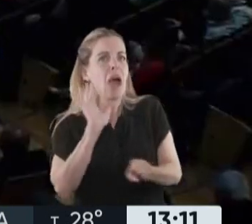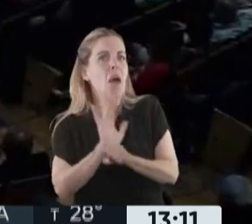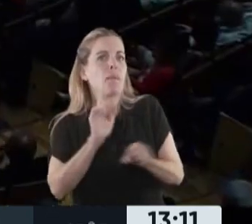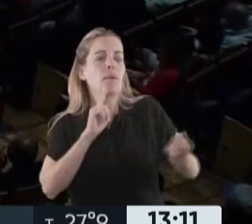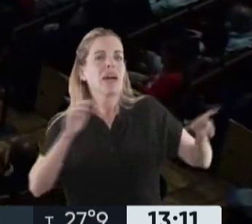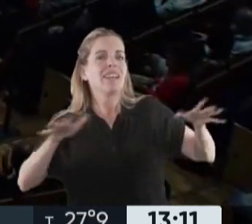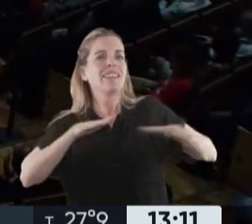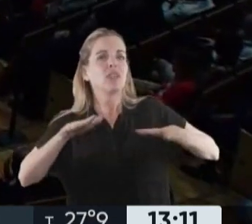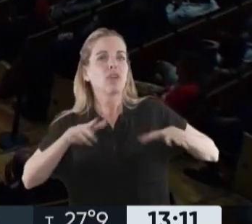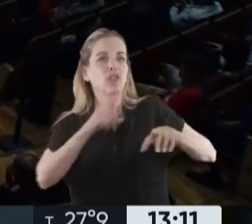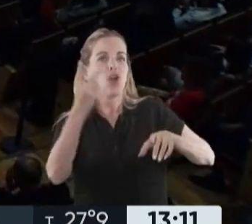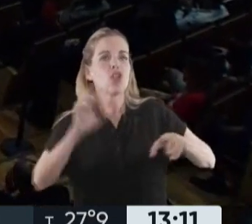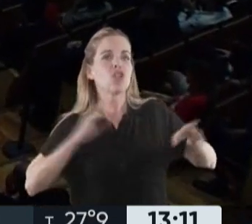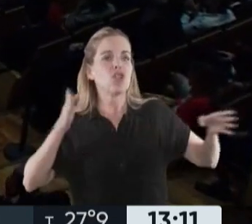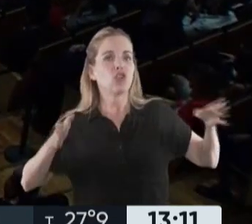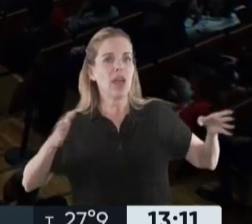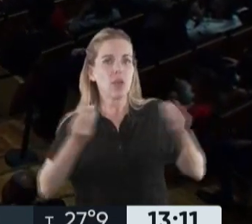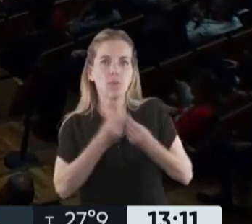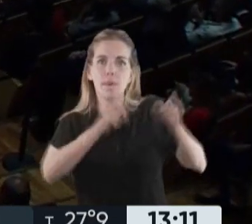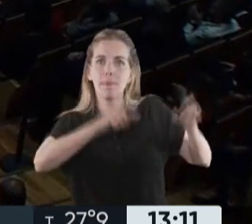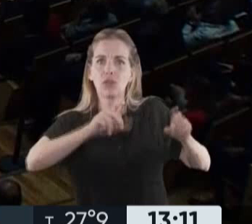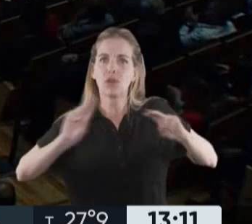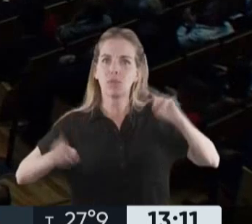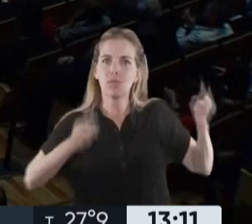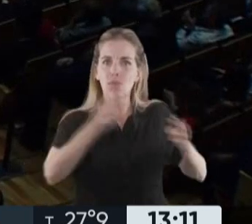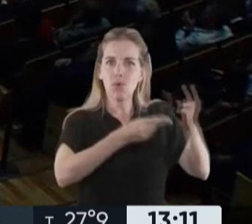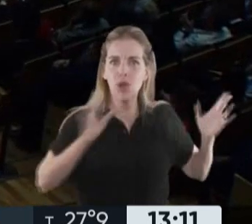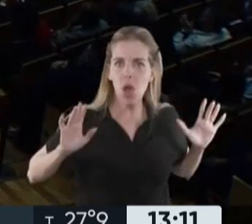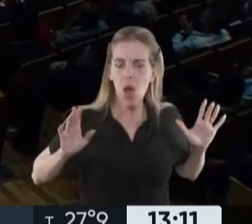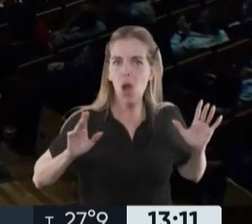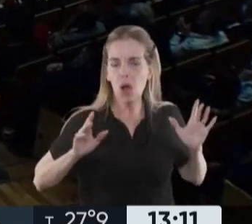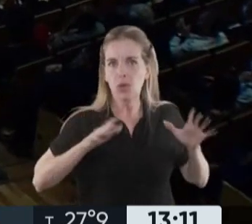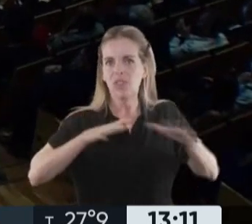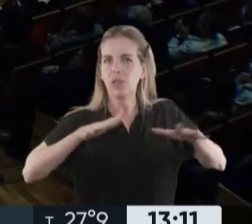neutrónica. Se llevó vidas, pero dejó las estructuras en pie.